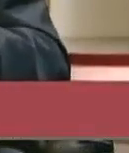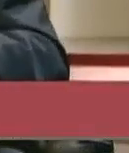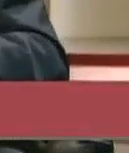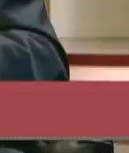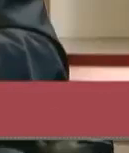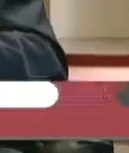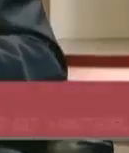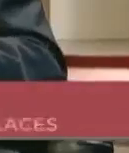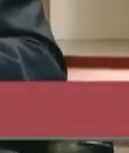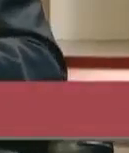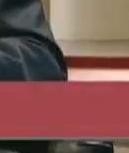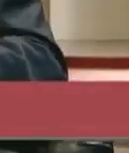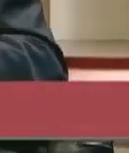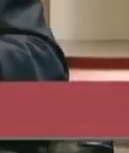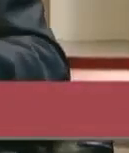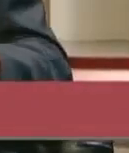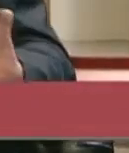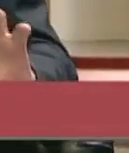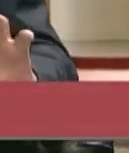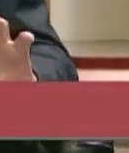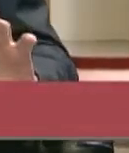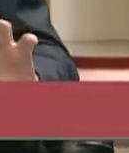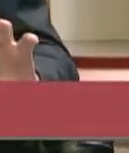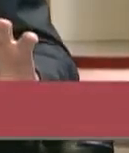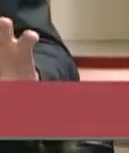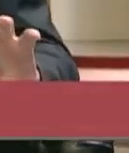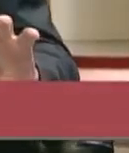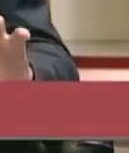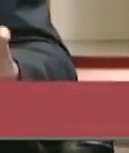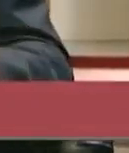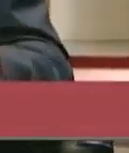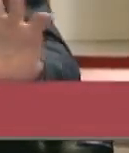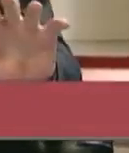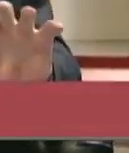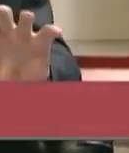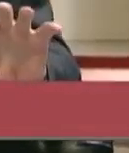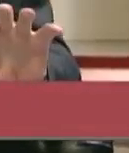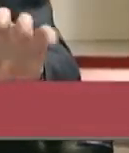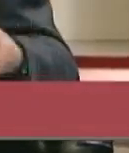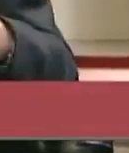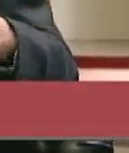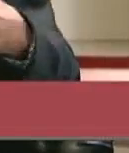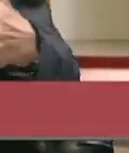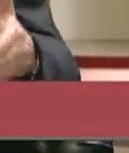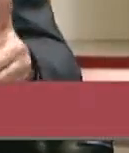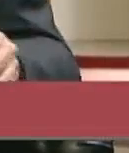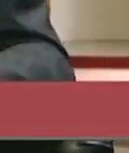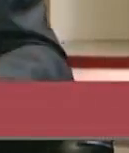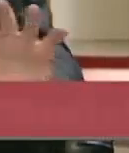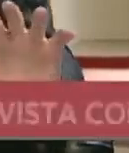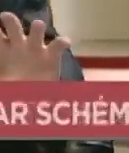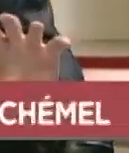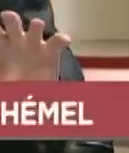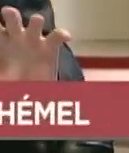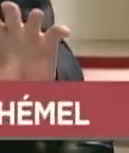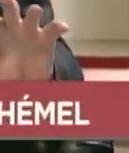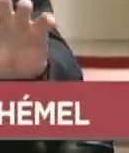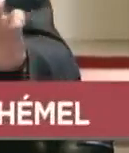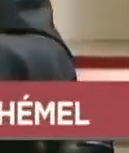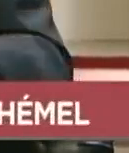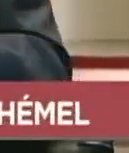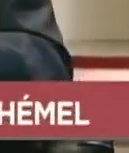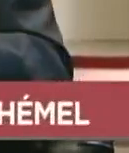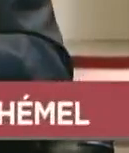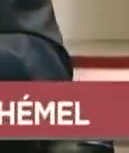mes se activa el Monitor País, que recoge un poco la opinión pública, el estado de la opinión pública con relación a los temas